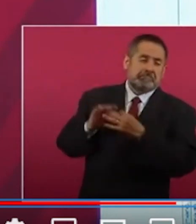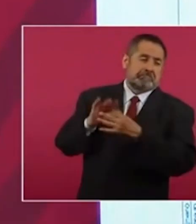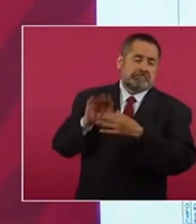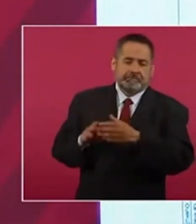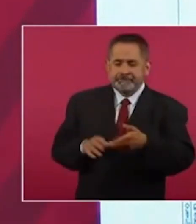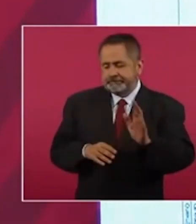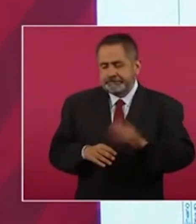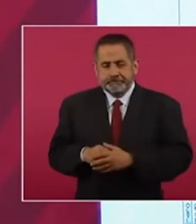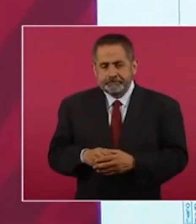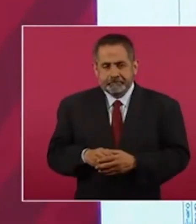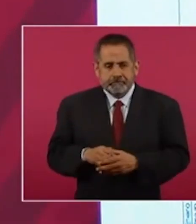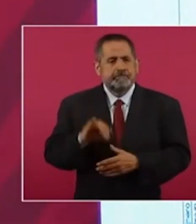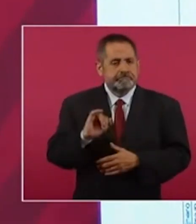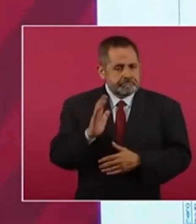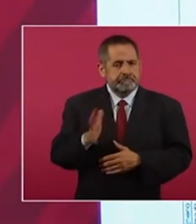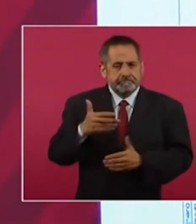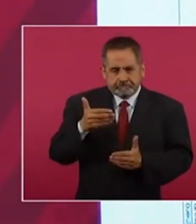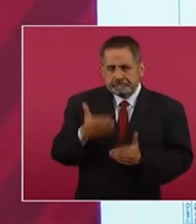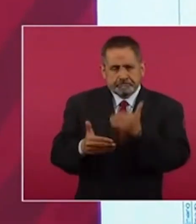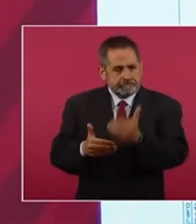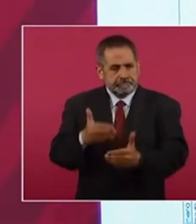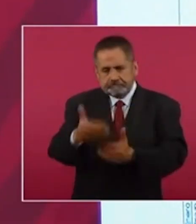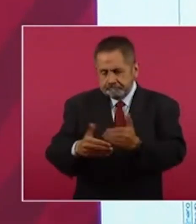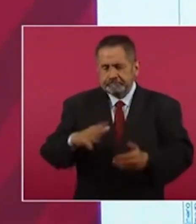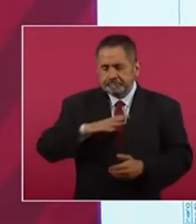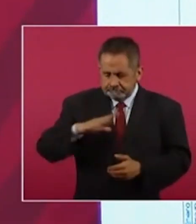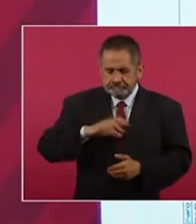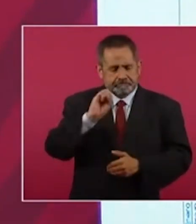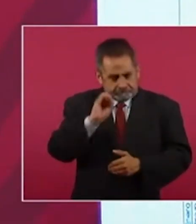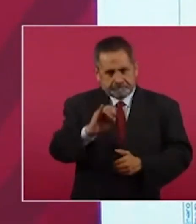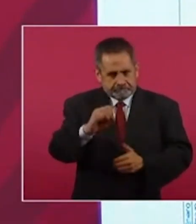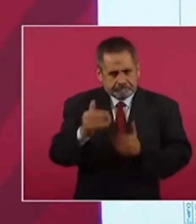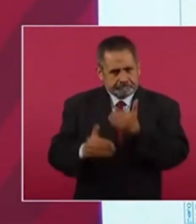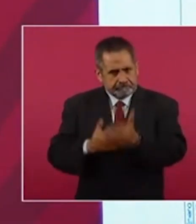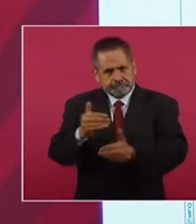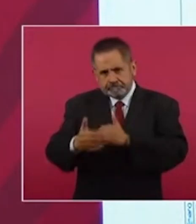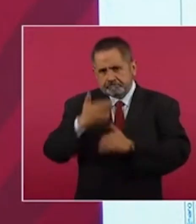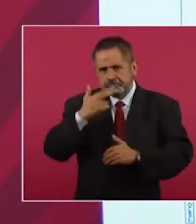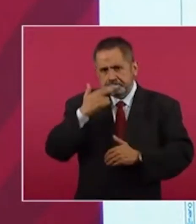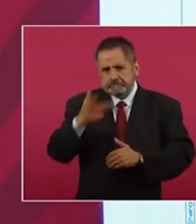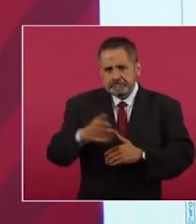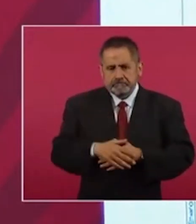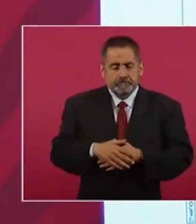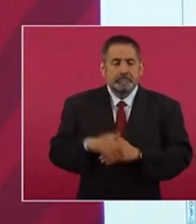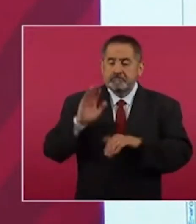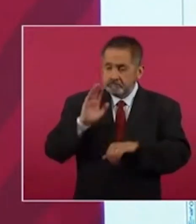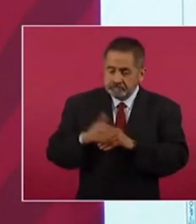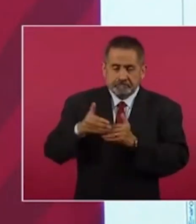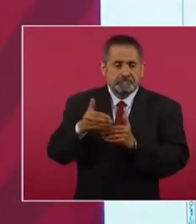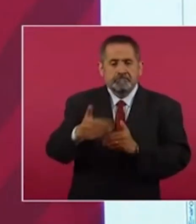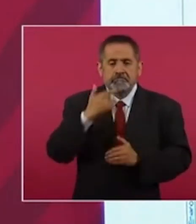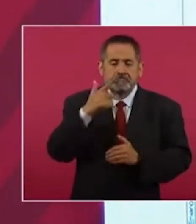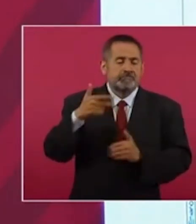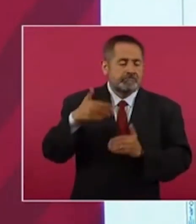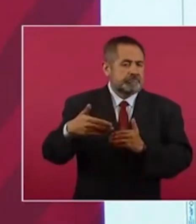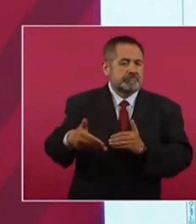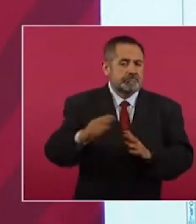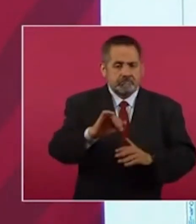entonces si se ha avanzado si se ha avanzado y vamos a las armas